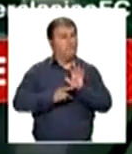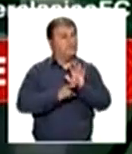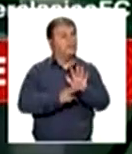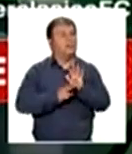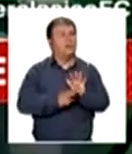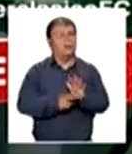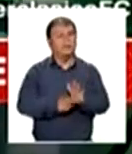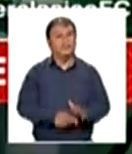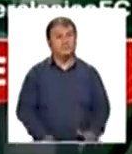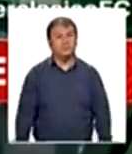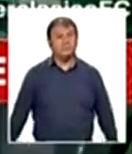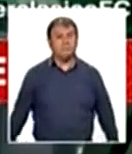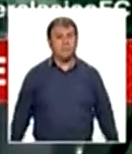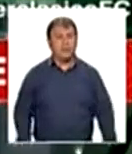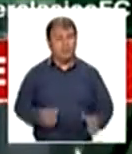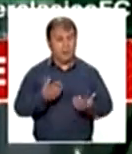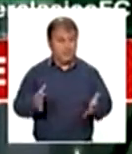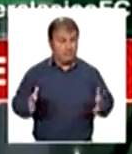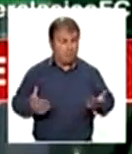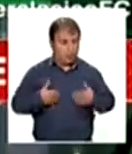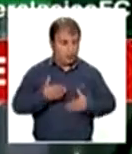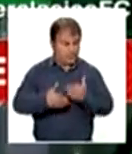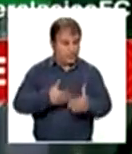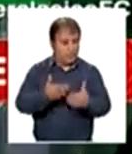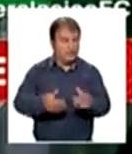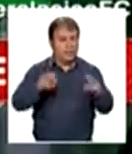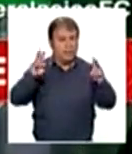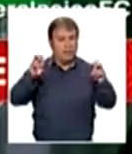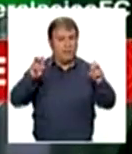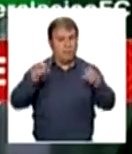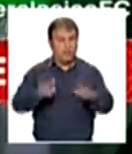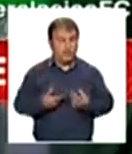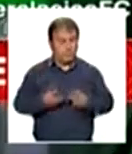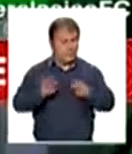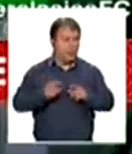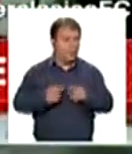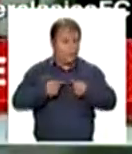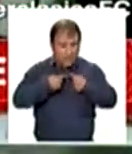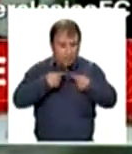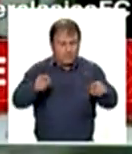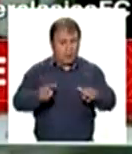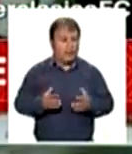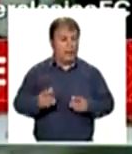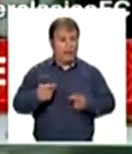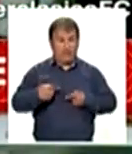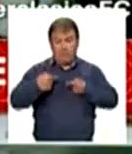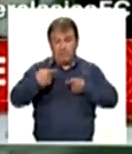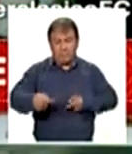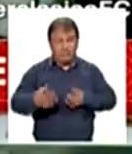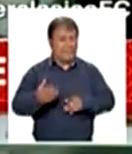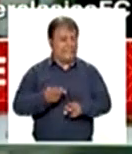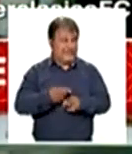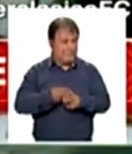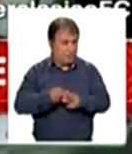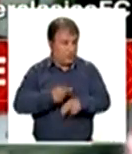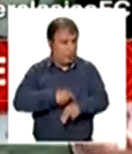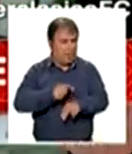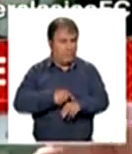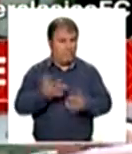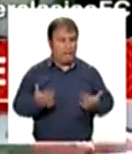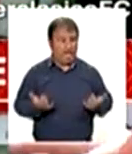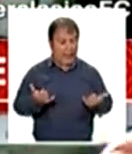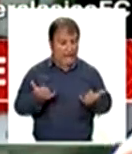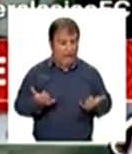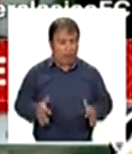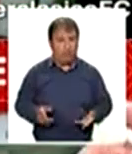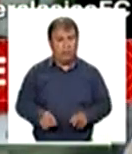Sin dudas. Así que, bueno, vamos a avanzar sobre este tema y lo vamos a ampliar. El partido está a la vuelta de la esquina. Sin defensa, es ahora, no, ya.